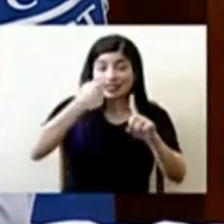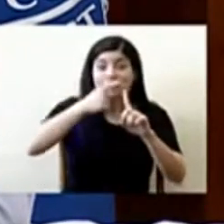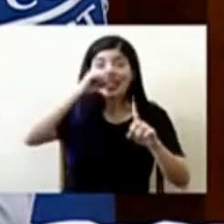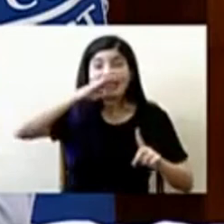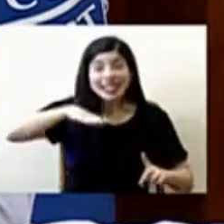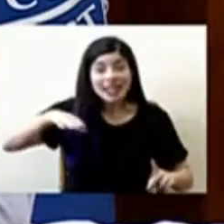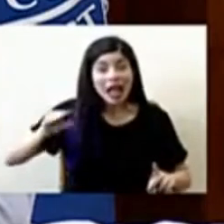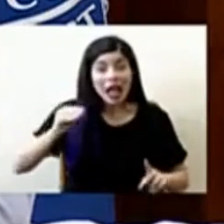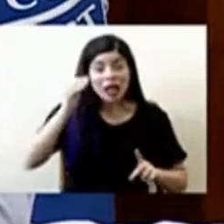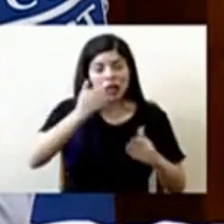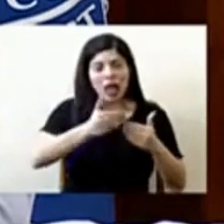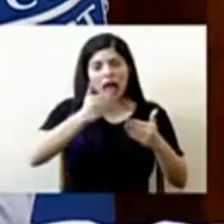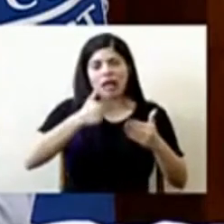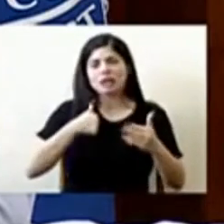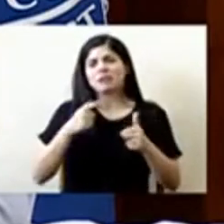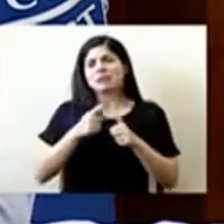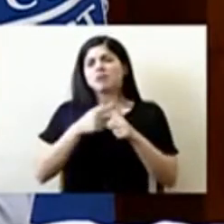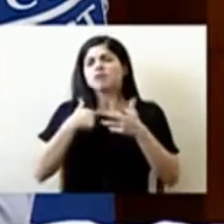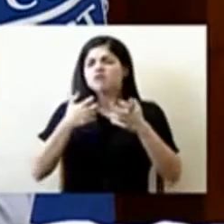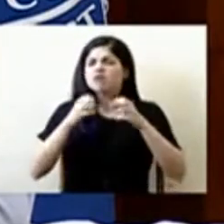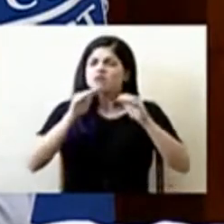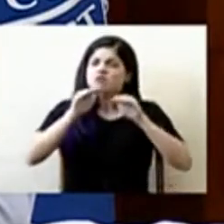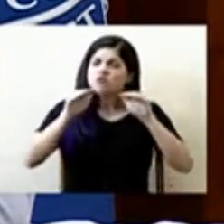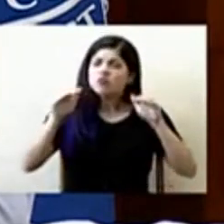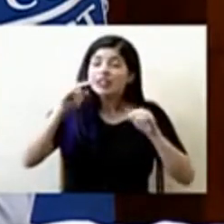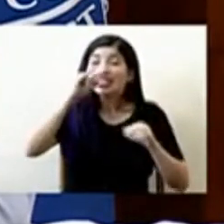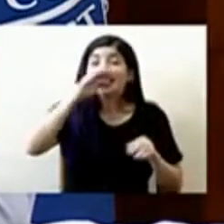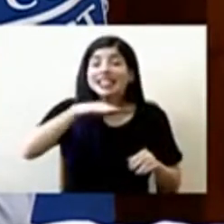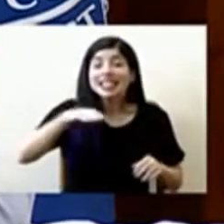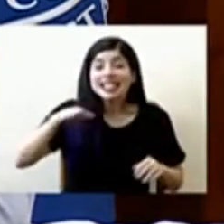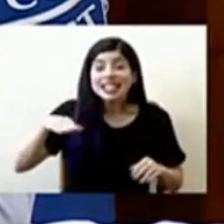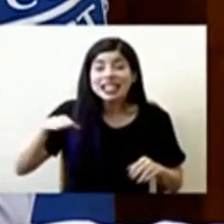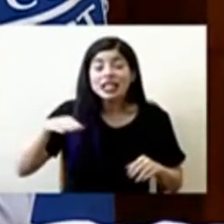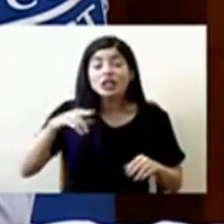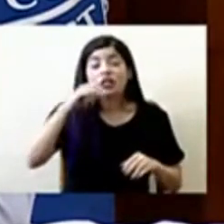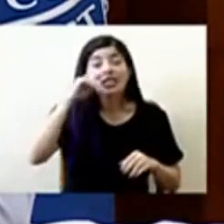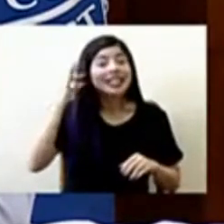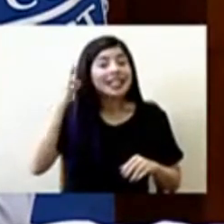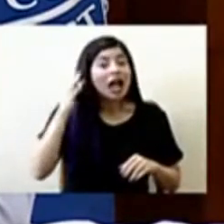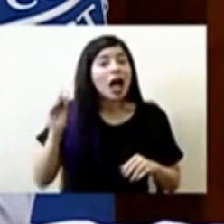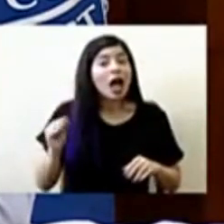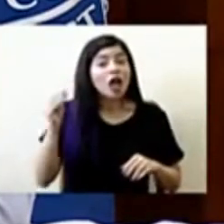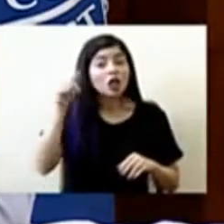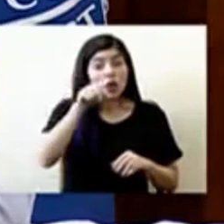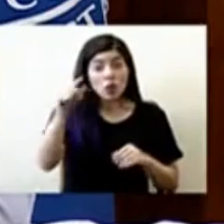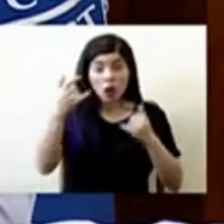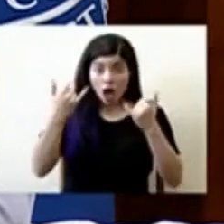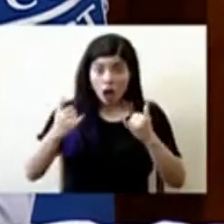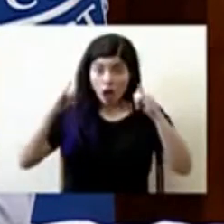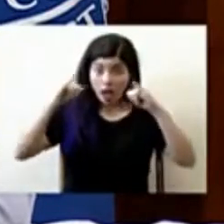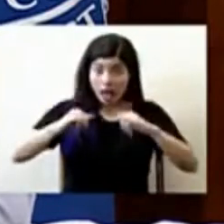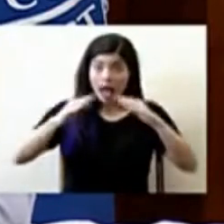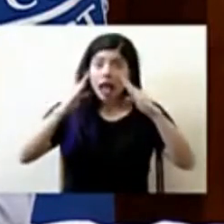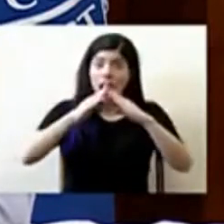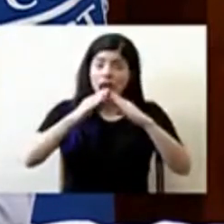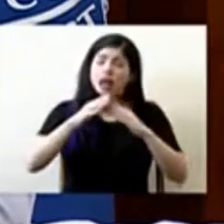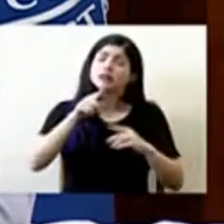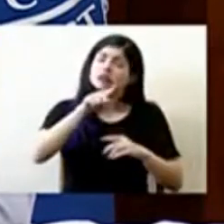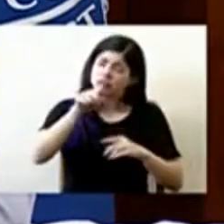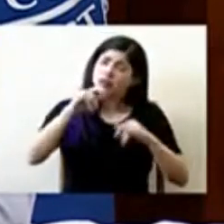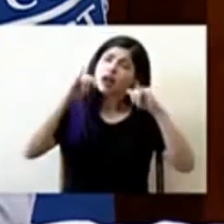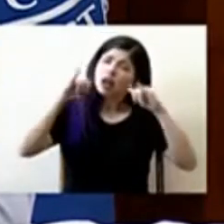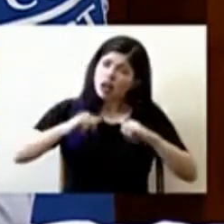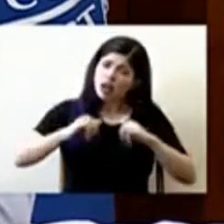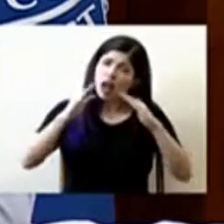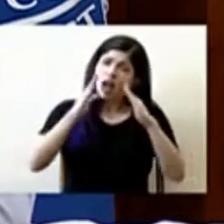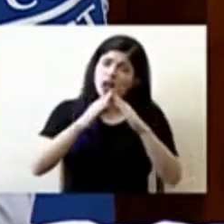adolescentes, quiero hacer un llamado a los niños, niñas y adolescentes que hoy están en la casa a permanecer en el hogar.